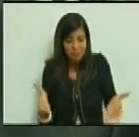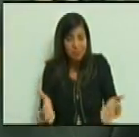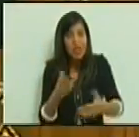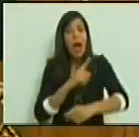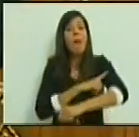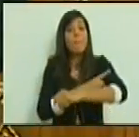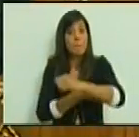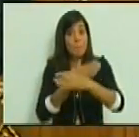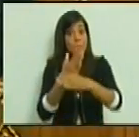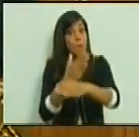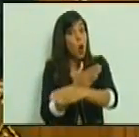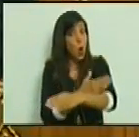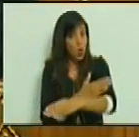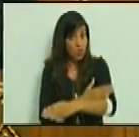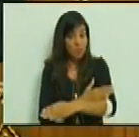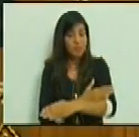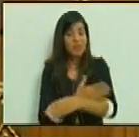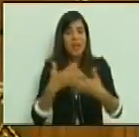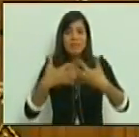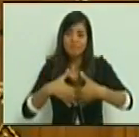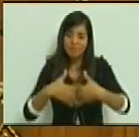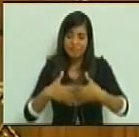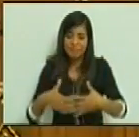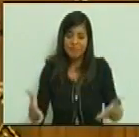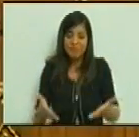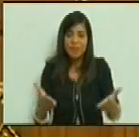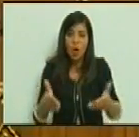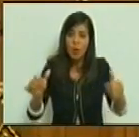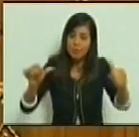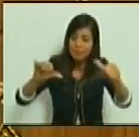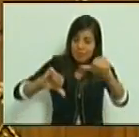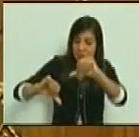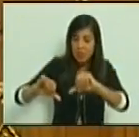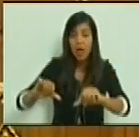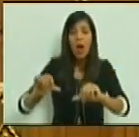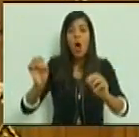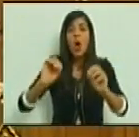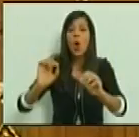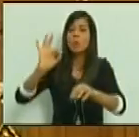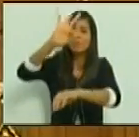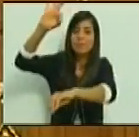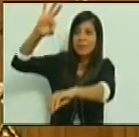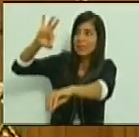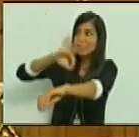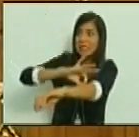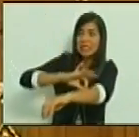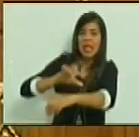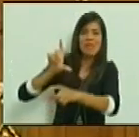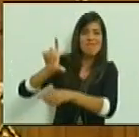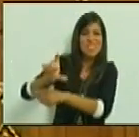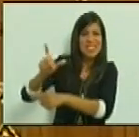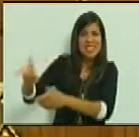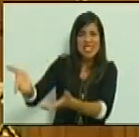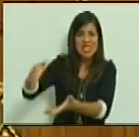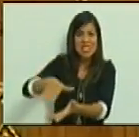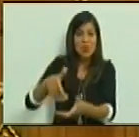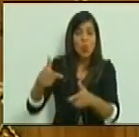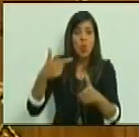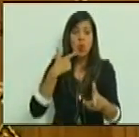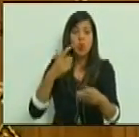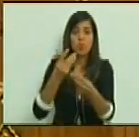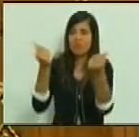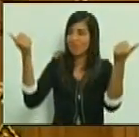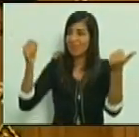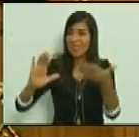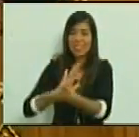con el incremento de la producción de los biológicos para el control de plaga de manera natural y orgánica, e ir suprimiendo de